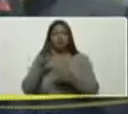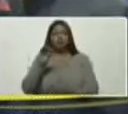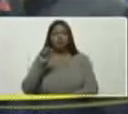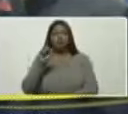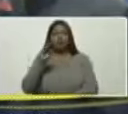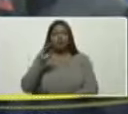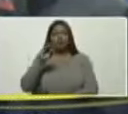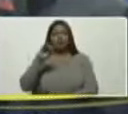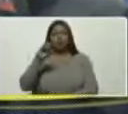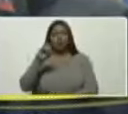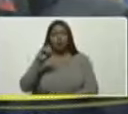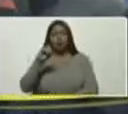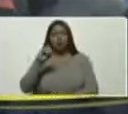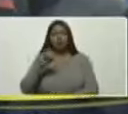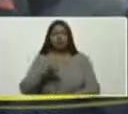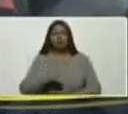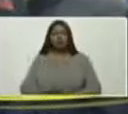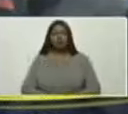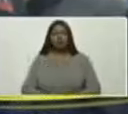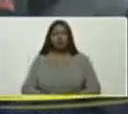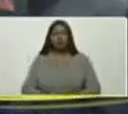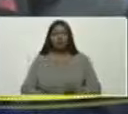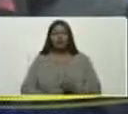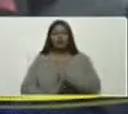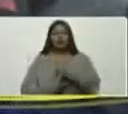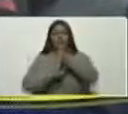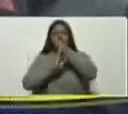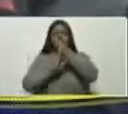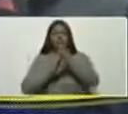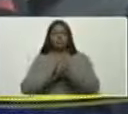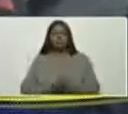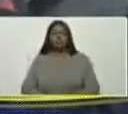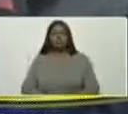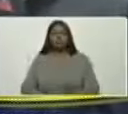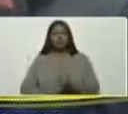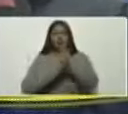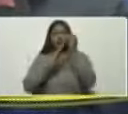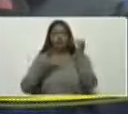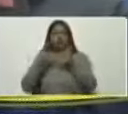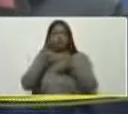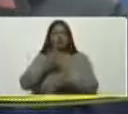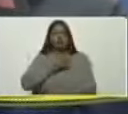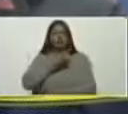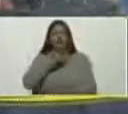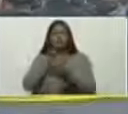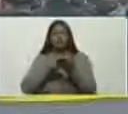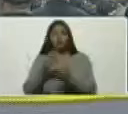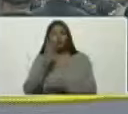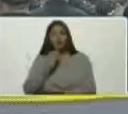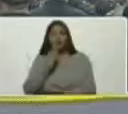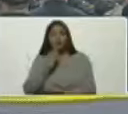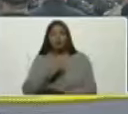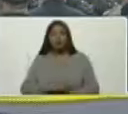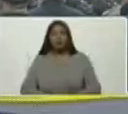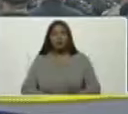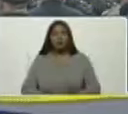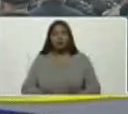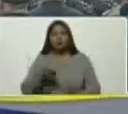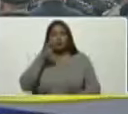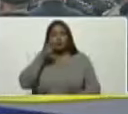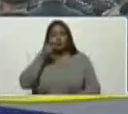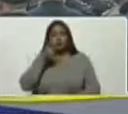Enrique Zabarce Pavón, rector, rectorísimo de la Universidad Nacional Experimental de la